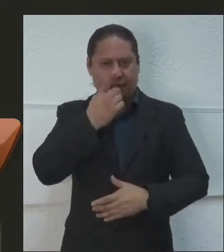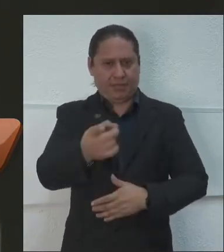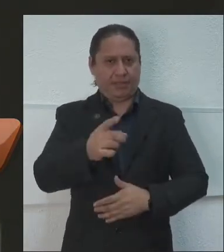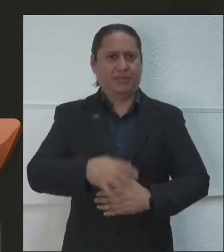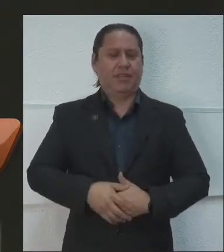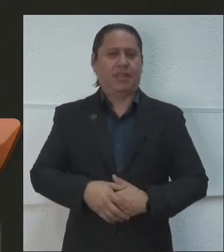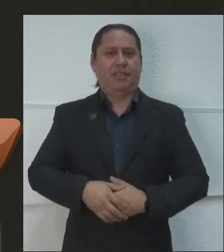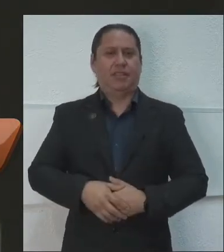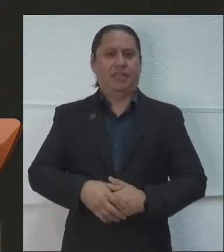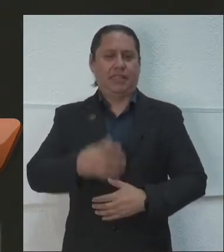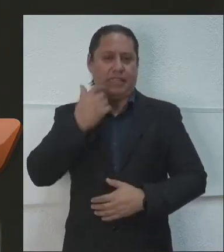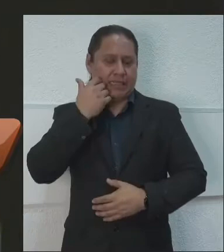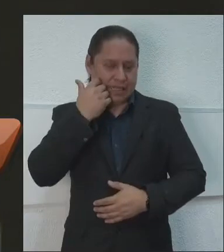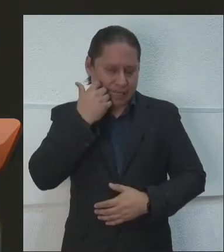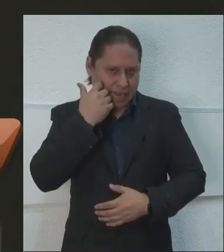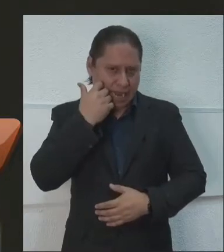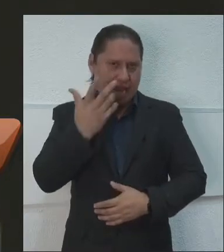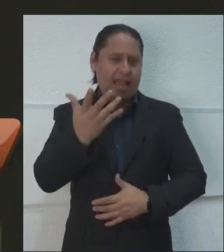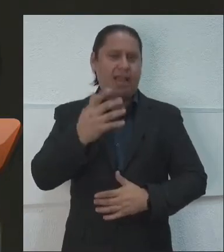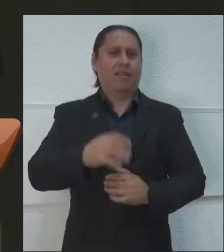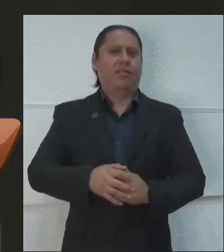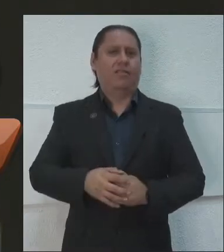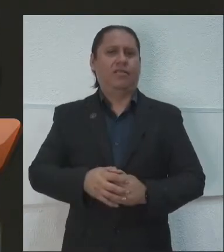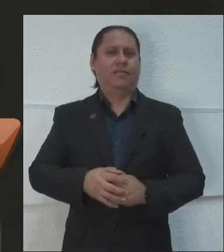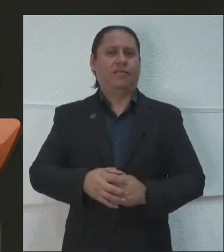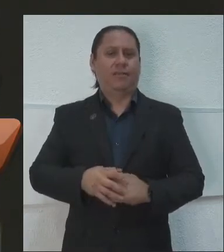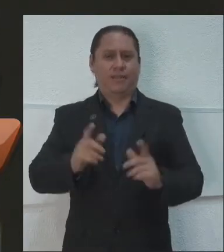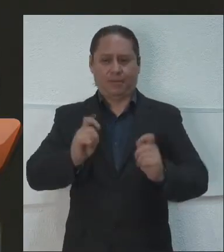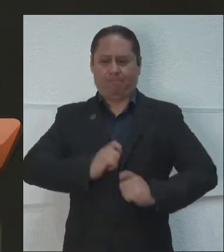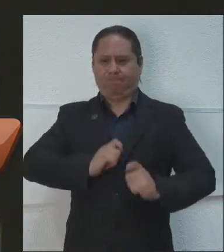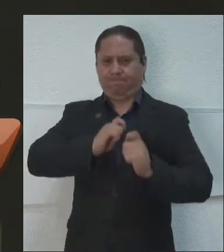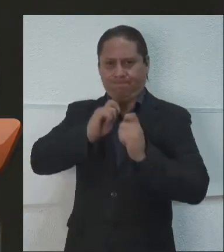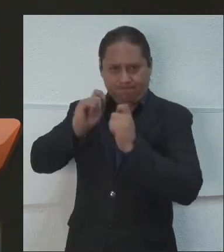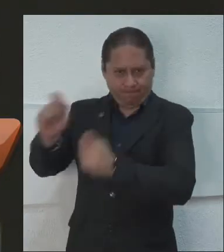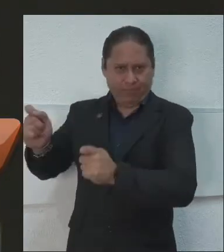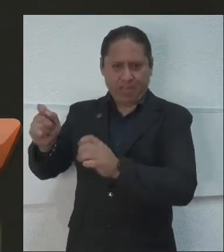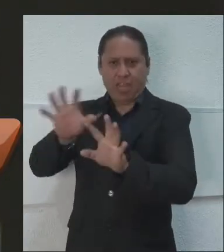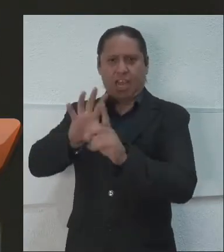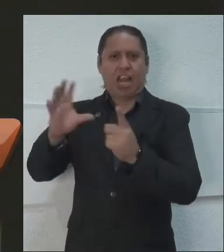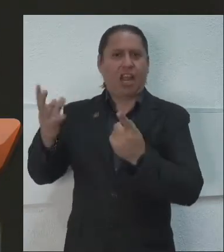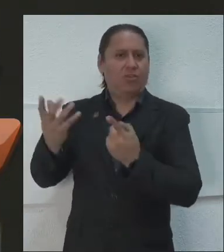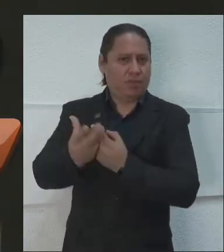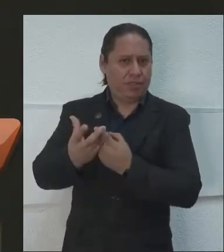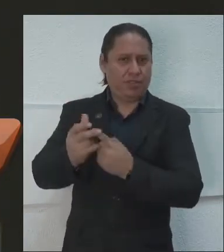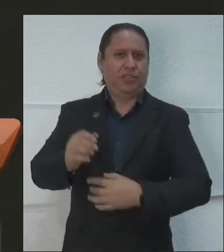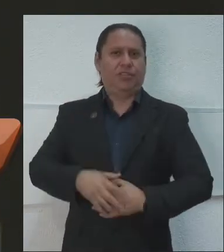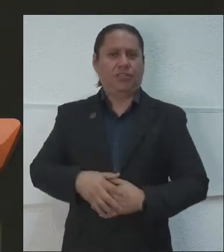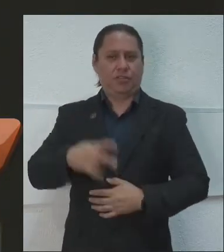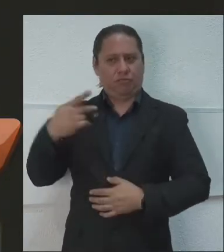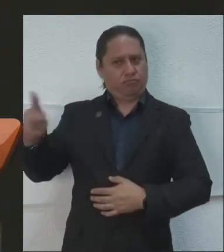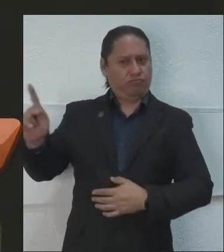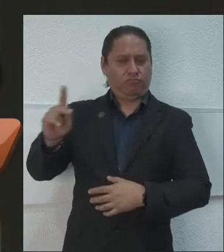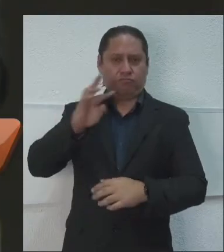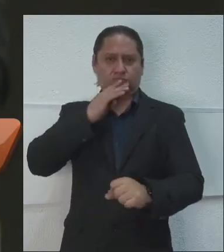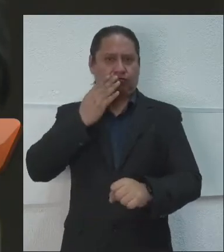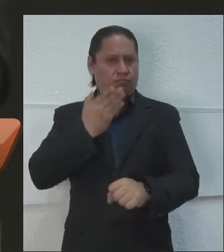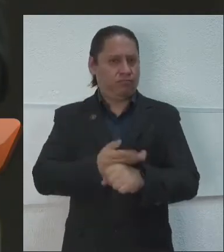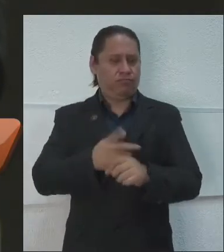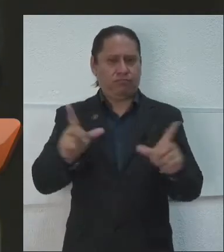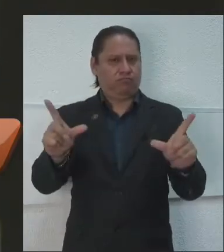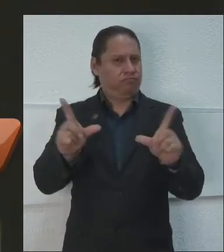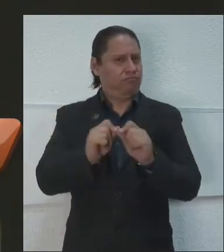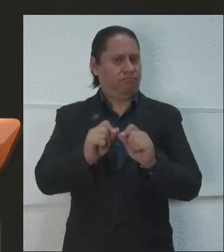Reitero con vehemencia que una vez que sea turnada la comisión correspondiente, a la